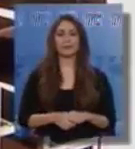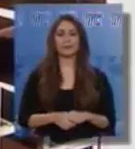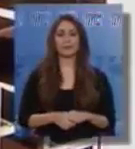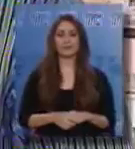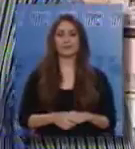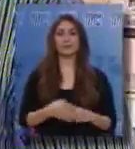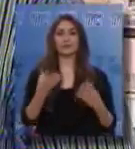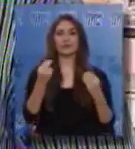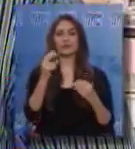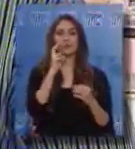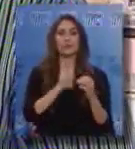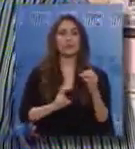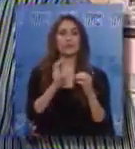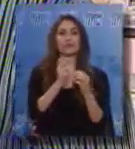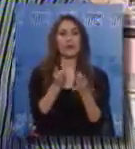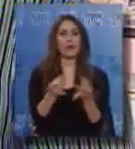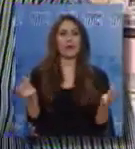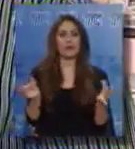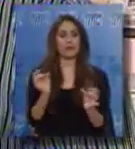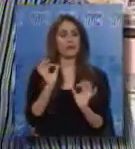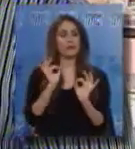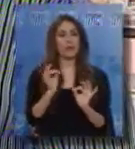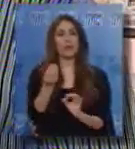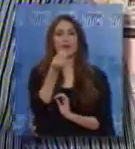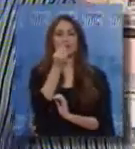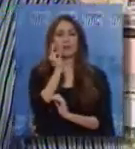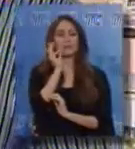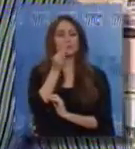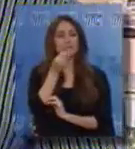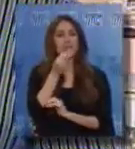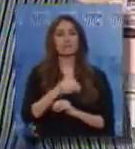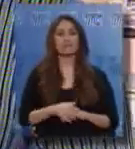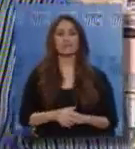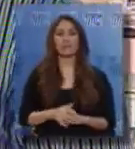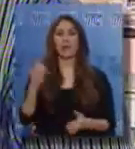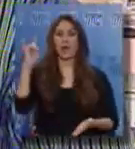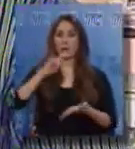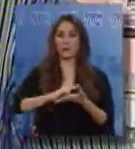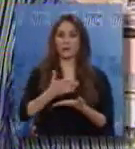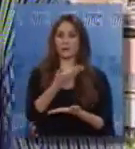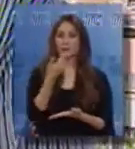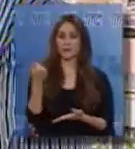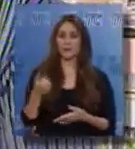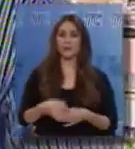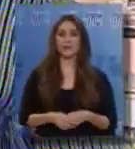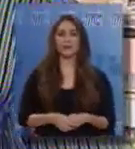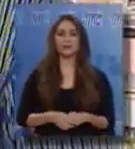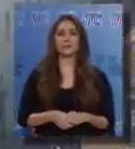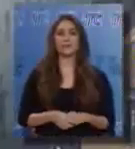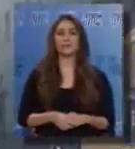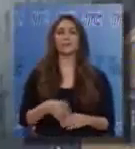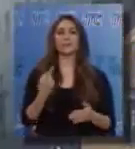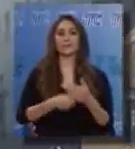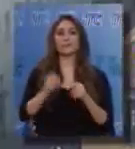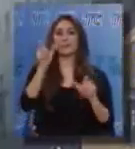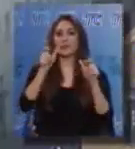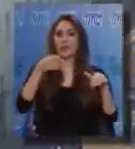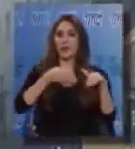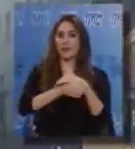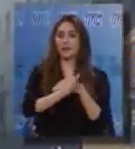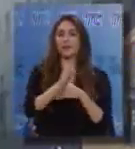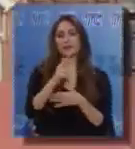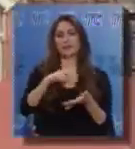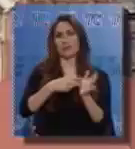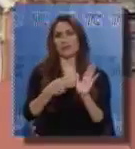sector turístico, es de altísima calidad, la oferta gastronómica. Su aeropuerto mejorado, sus ingresos a la ciudad, etcétera,